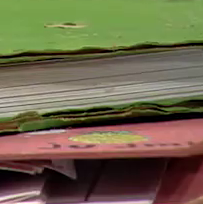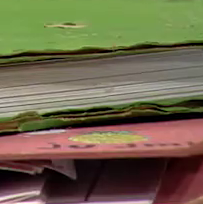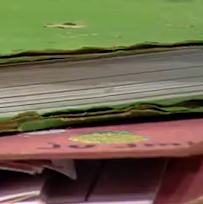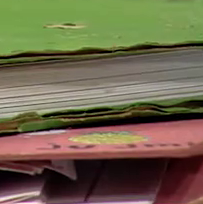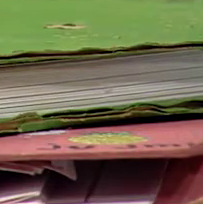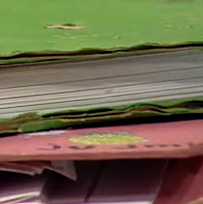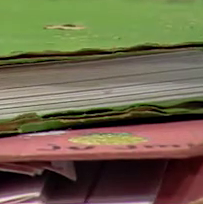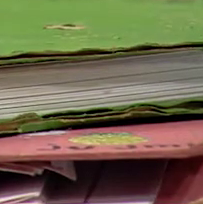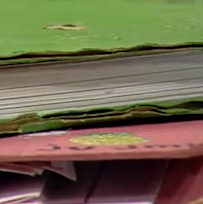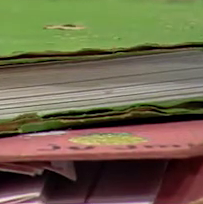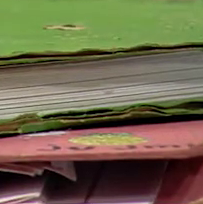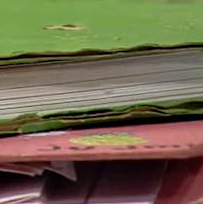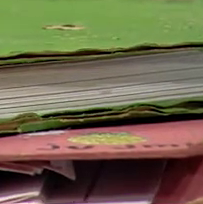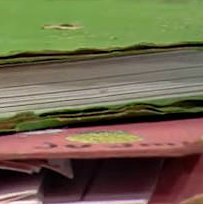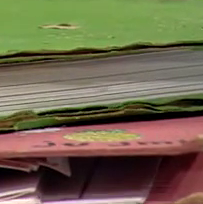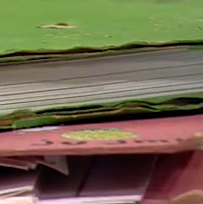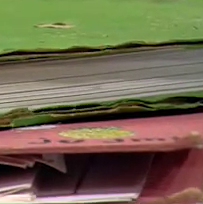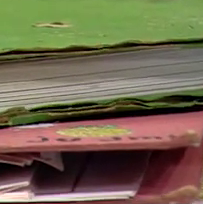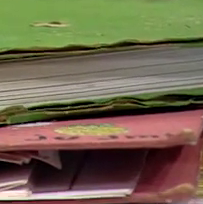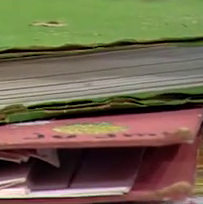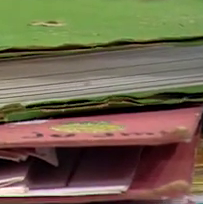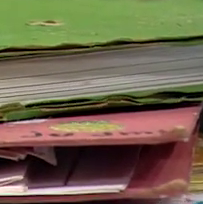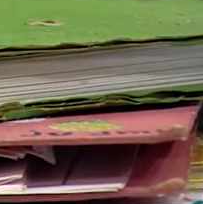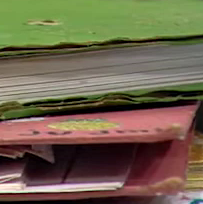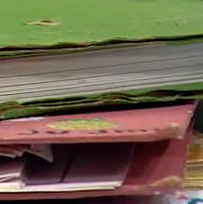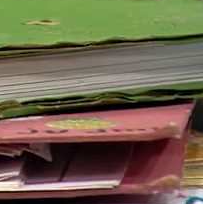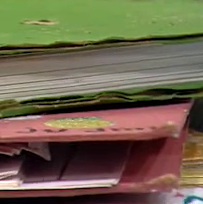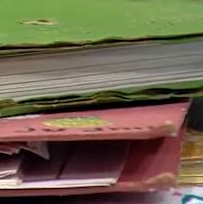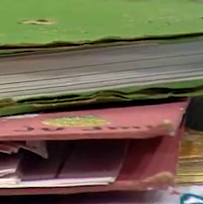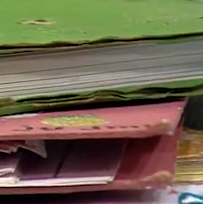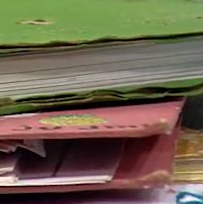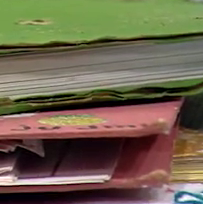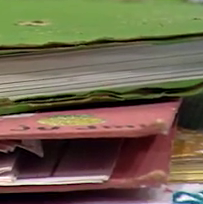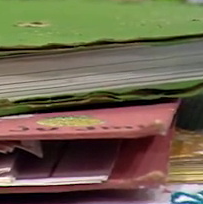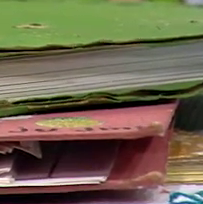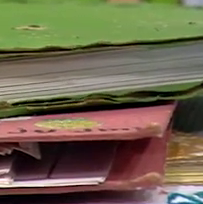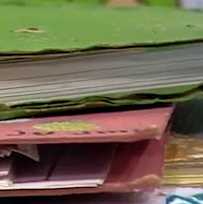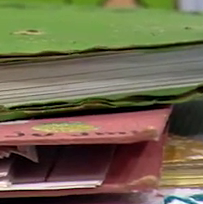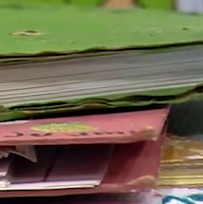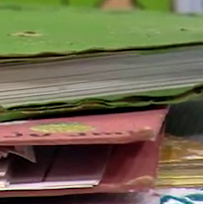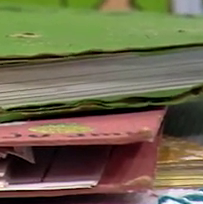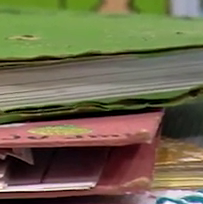más ya las cosas muy cartonero es guana el loja eso ni gila.